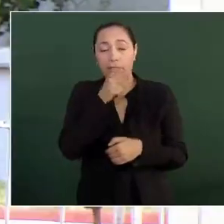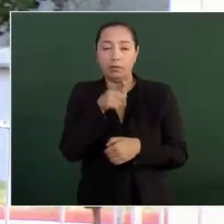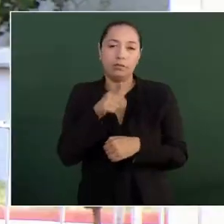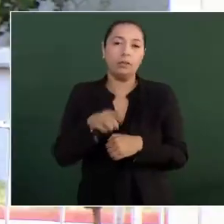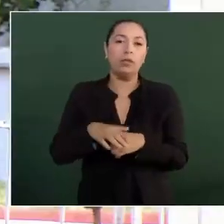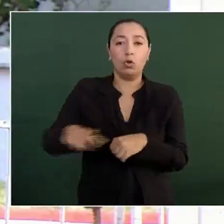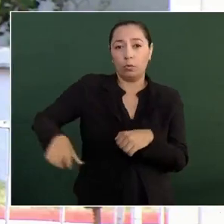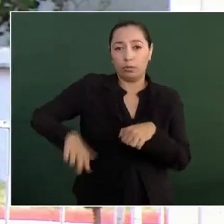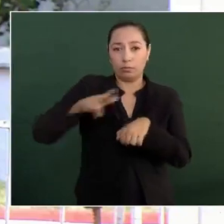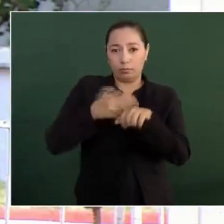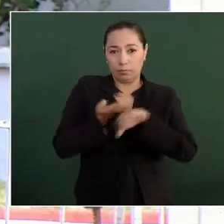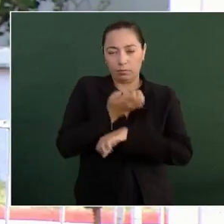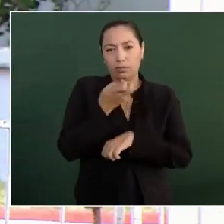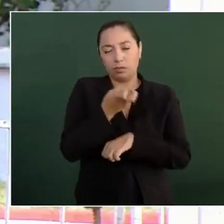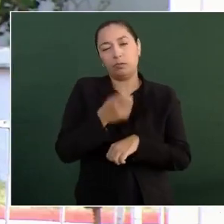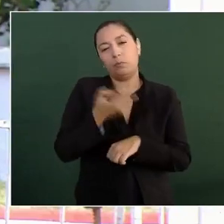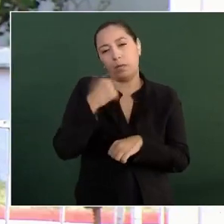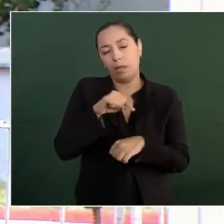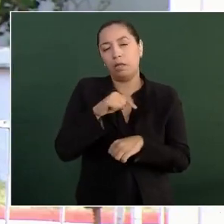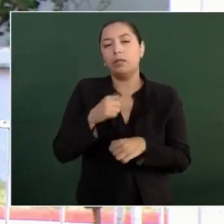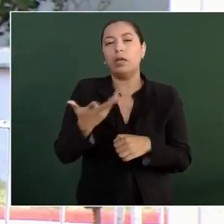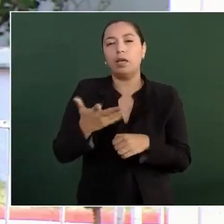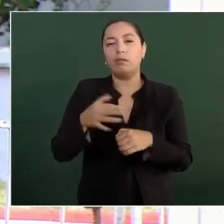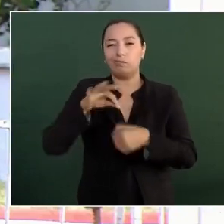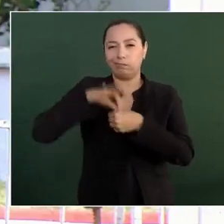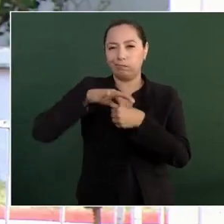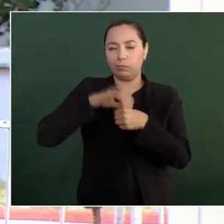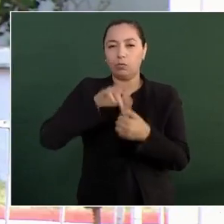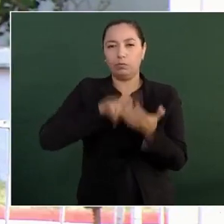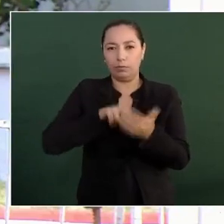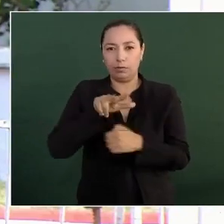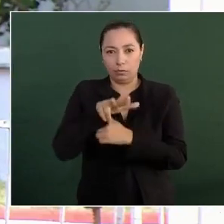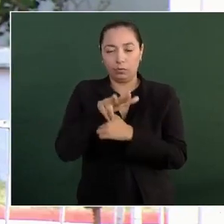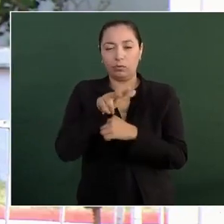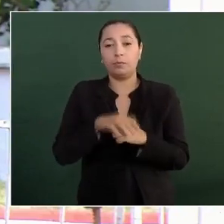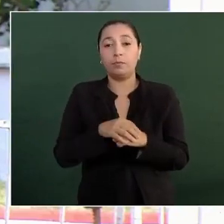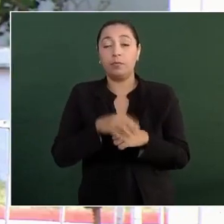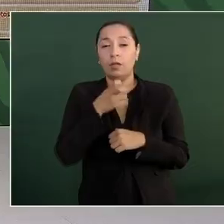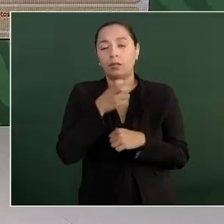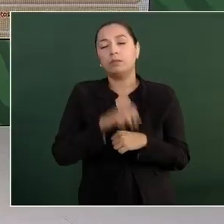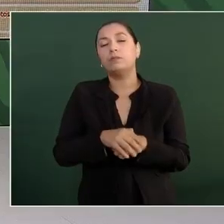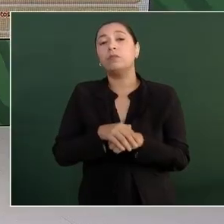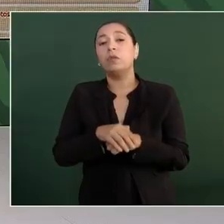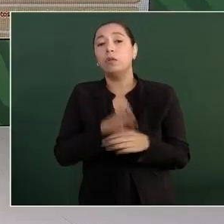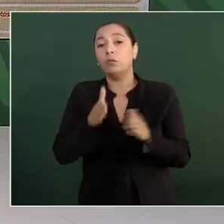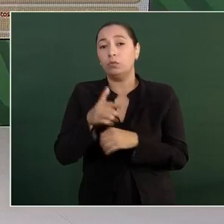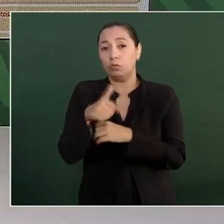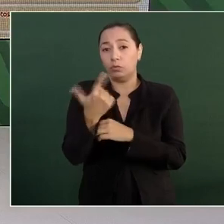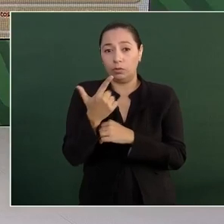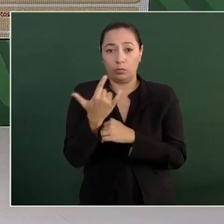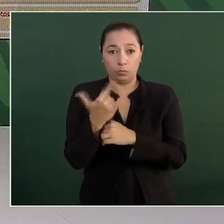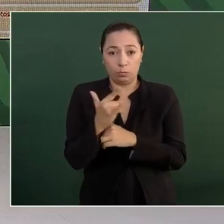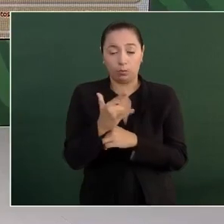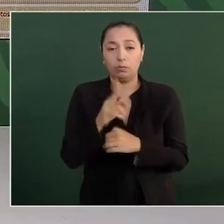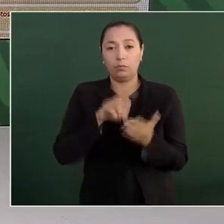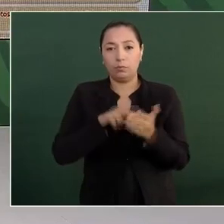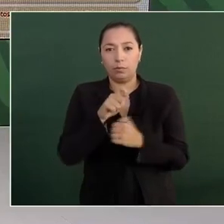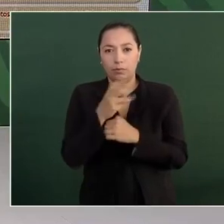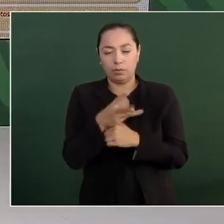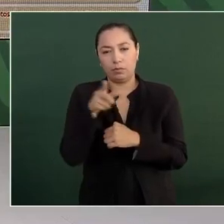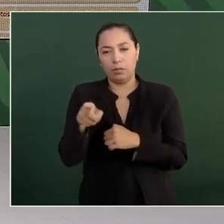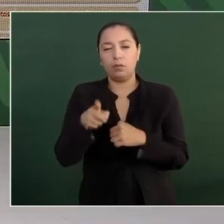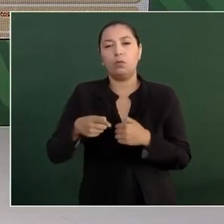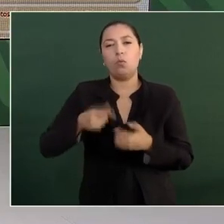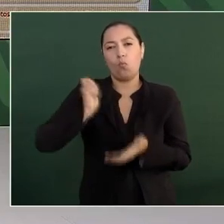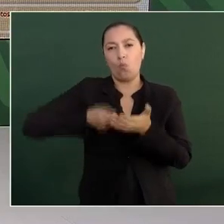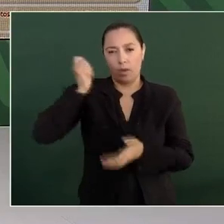a la elección del 2018. El 12 de junio del 2023, el juez Fermín Santiago